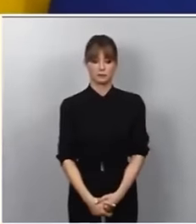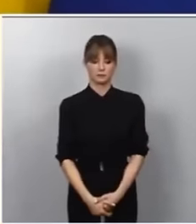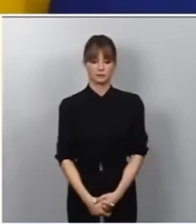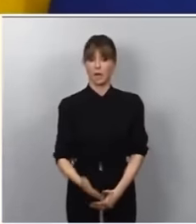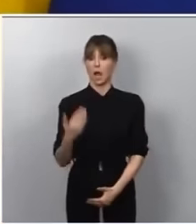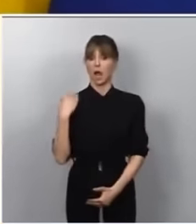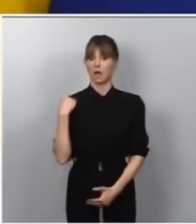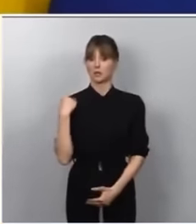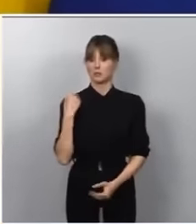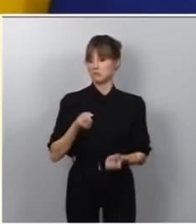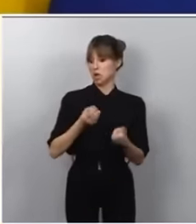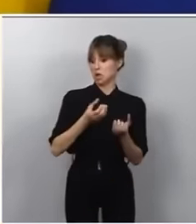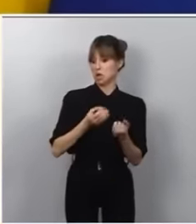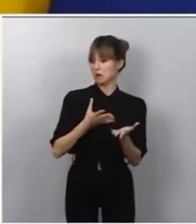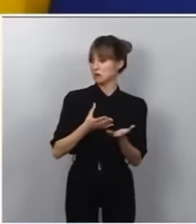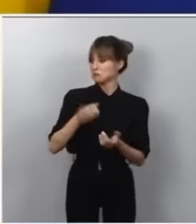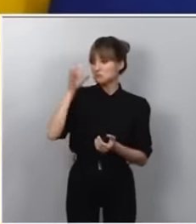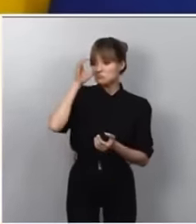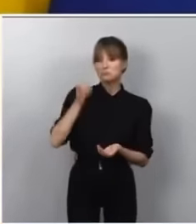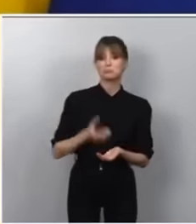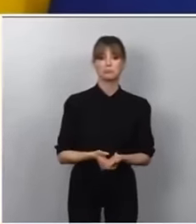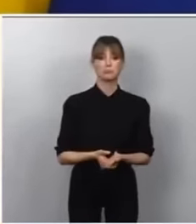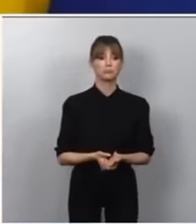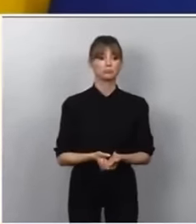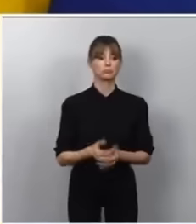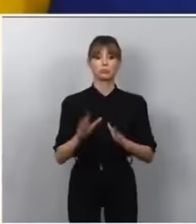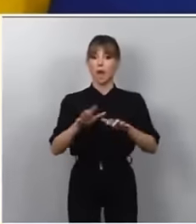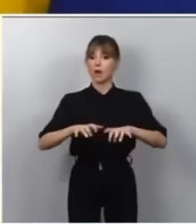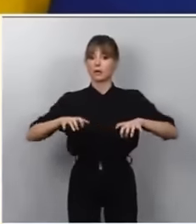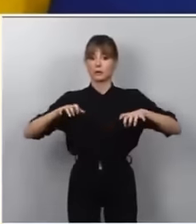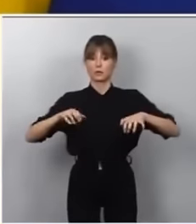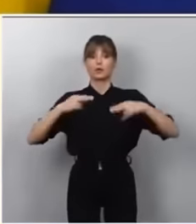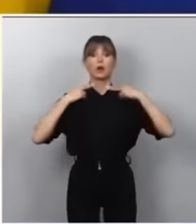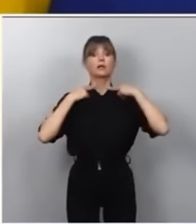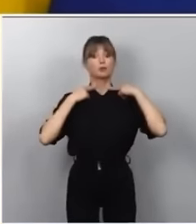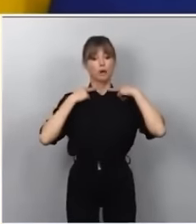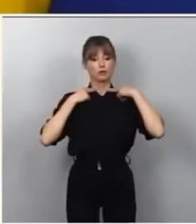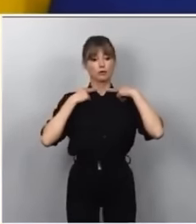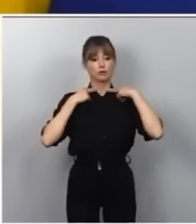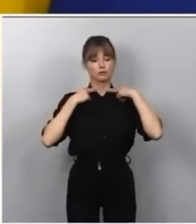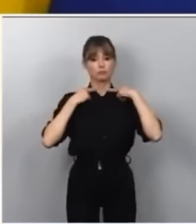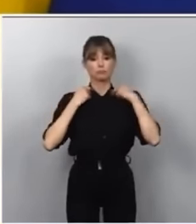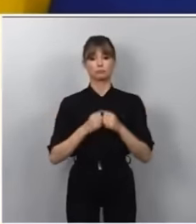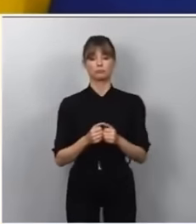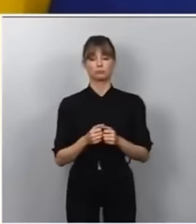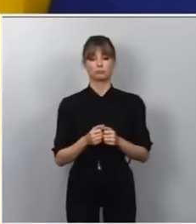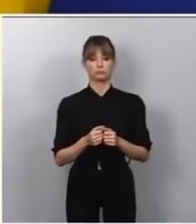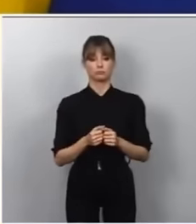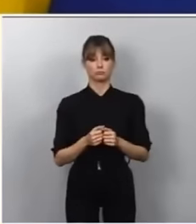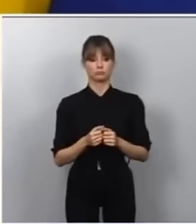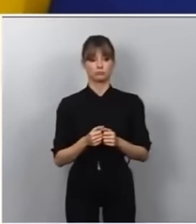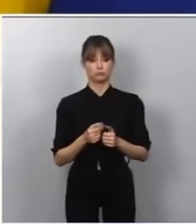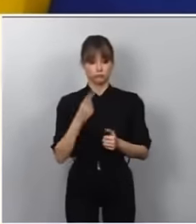Ayer escuchábamos estas declaraciones, además lo hacíamos mientras en el Congreso de los Diputados se vivía la